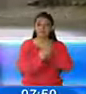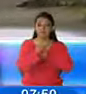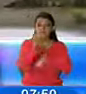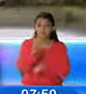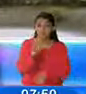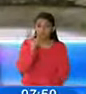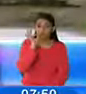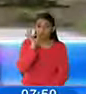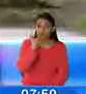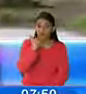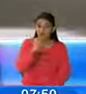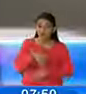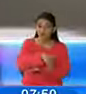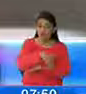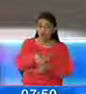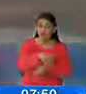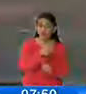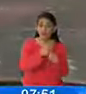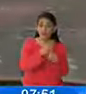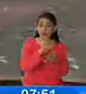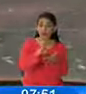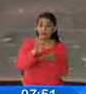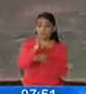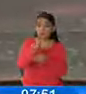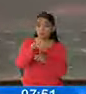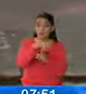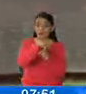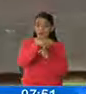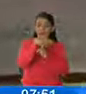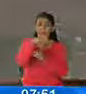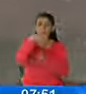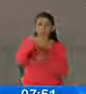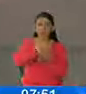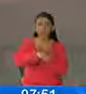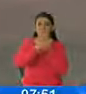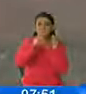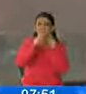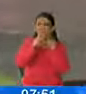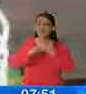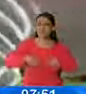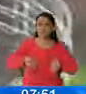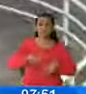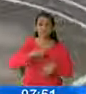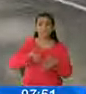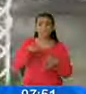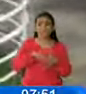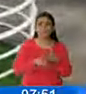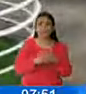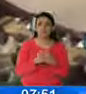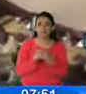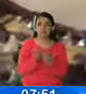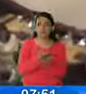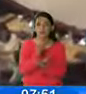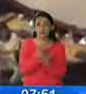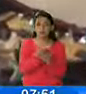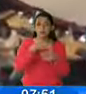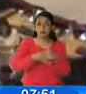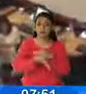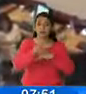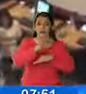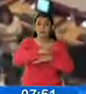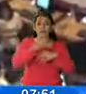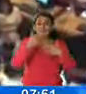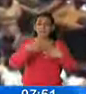quienes consuman alcaloides cerca de colegios, parques, centros religiosos, entre otros. La propuesta ingresó a la